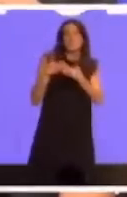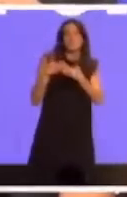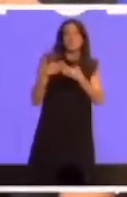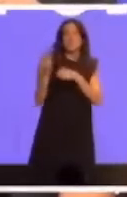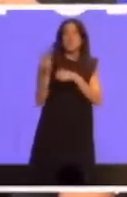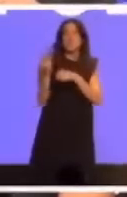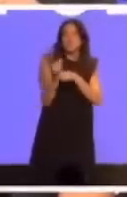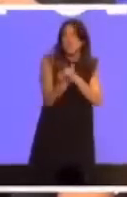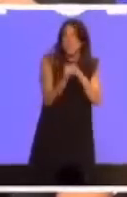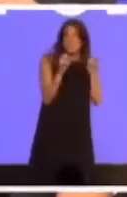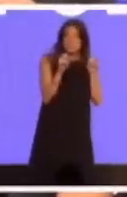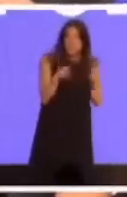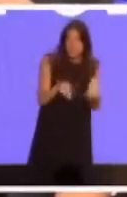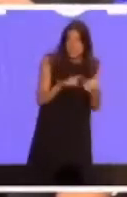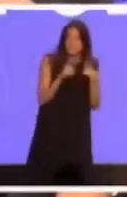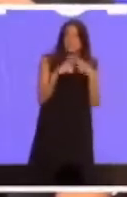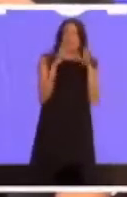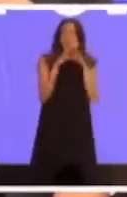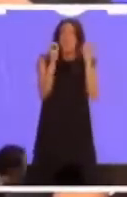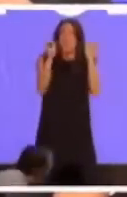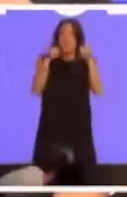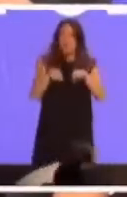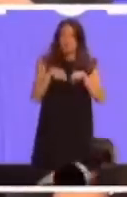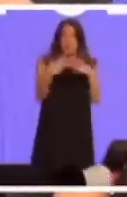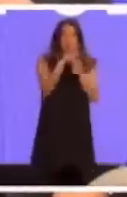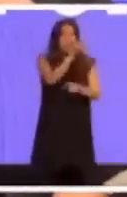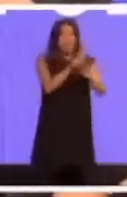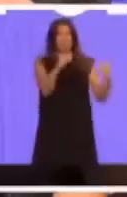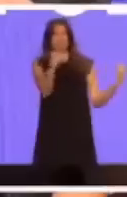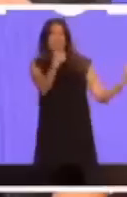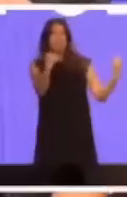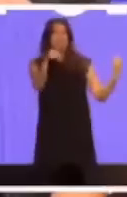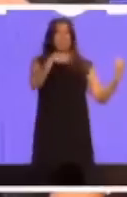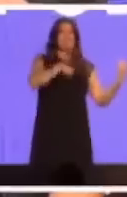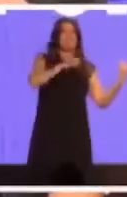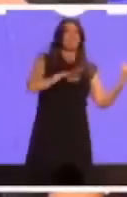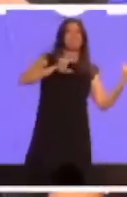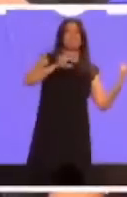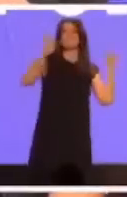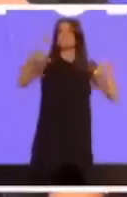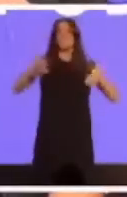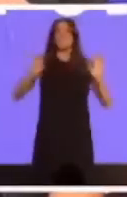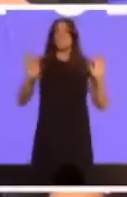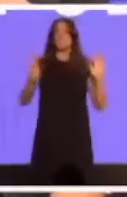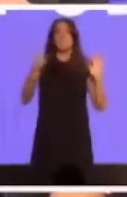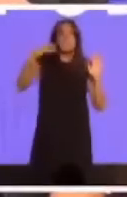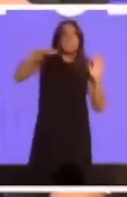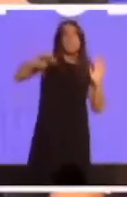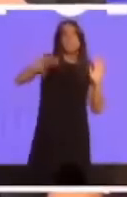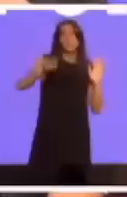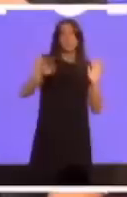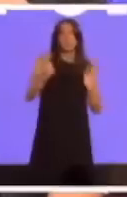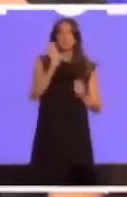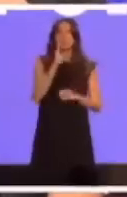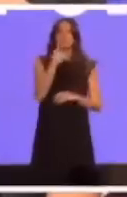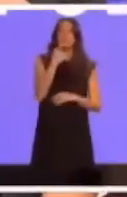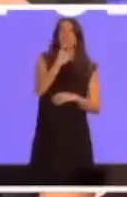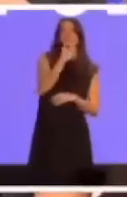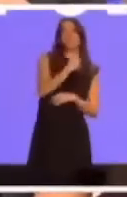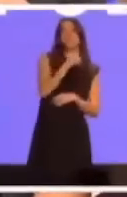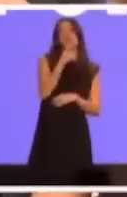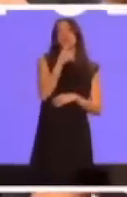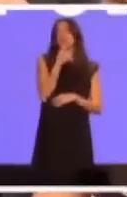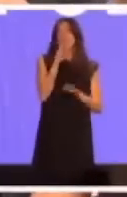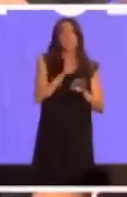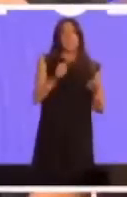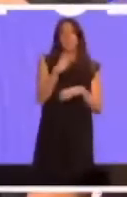deuda ni un solo pacto con Los poderosos de este país nadie dijo que fuese fácil pero tampoco